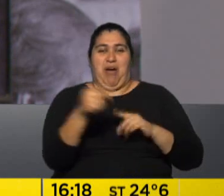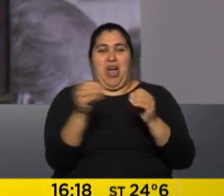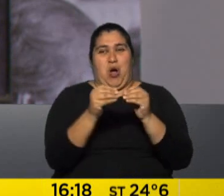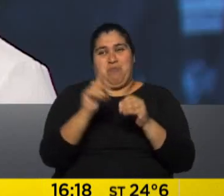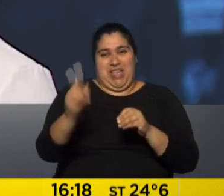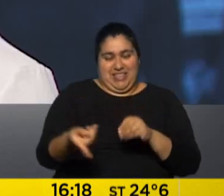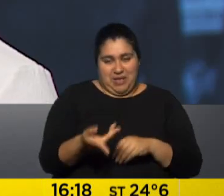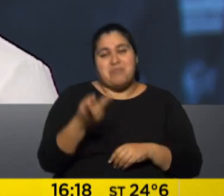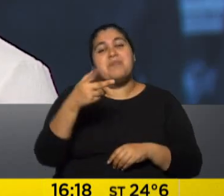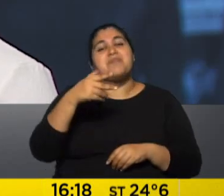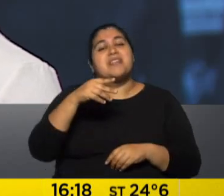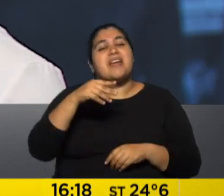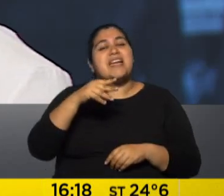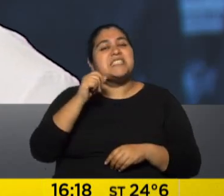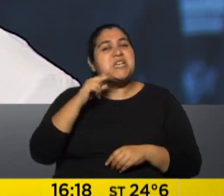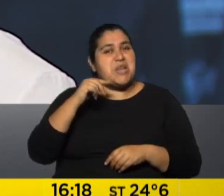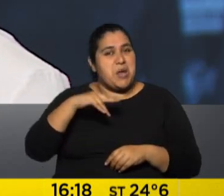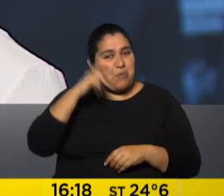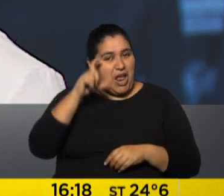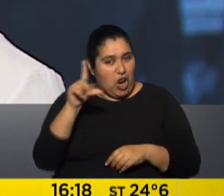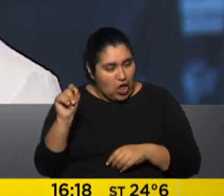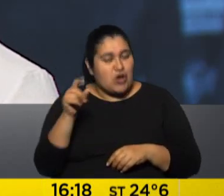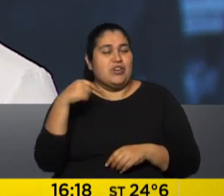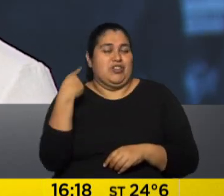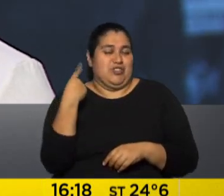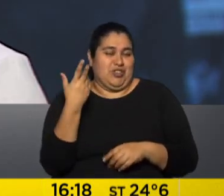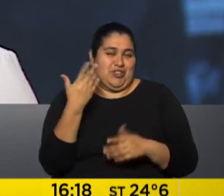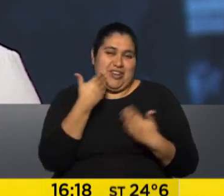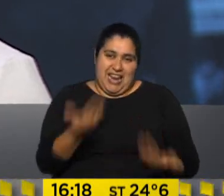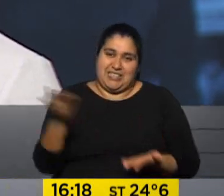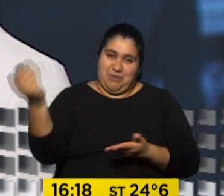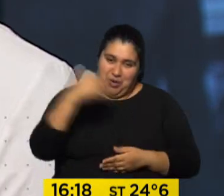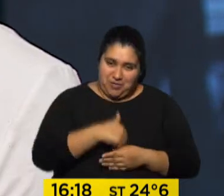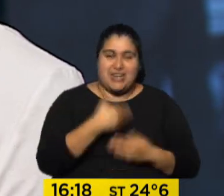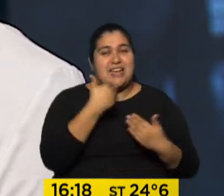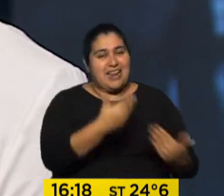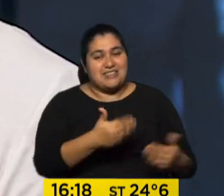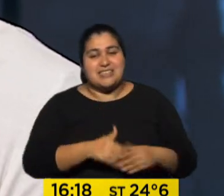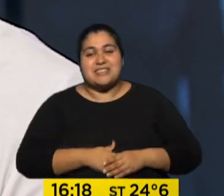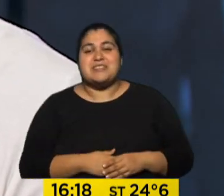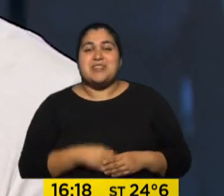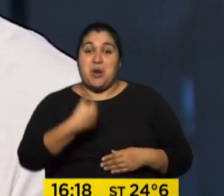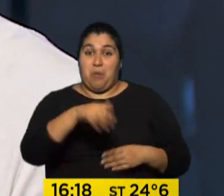hermana. Florencia Chiribello, capitana y arquera de River, un placer tenerte acá. Gracias por venir. Gracias, Martina. Gracias por invitarme. Hasta la próxima, Florencia. Gracias.